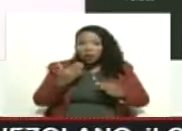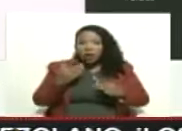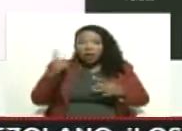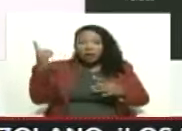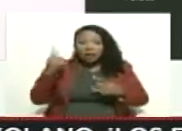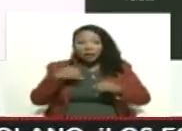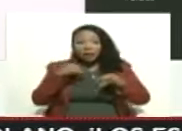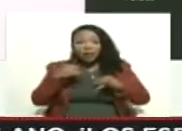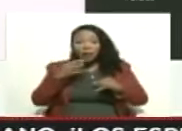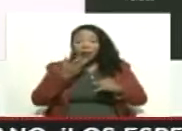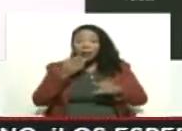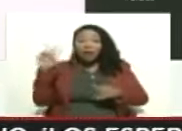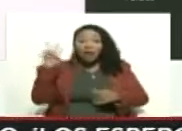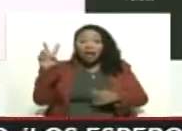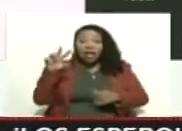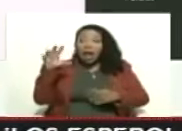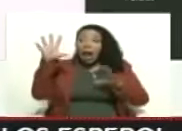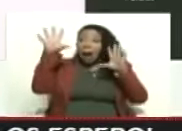diciembre